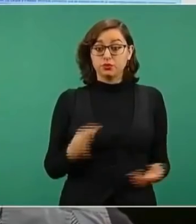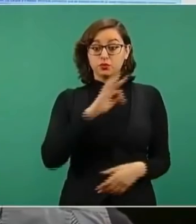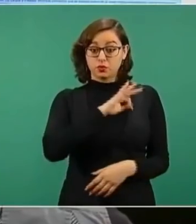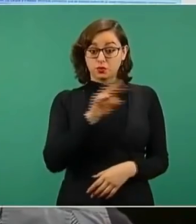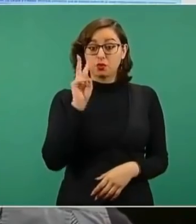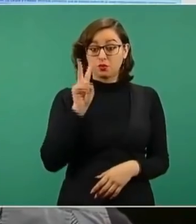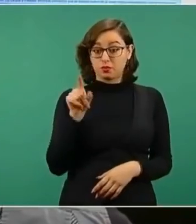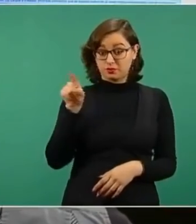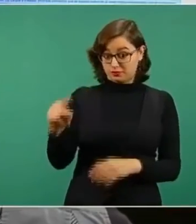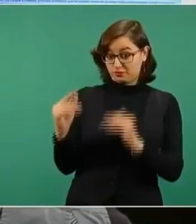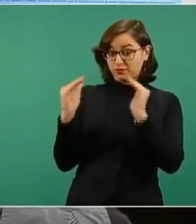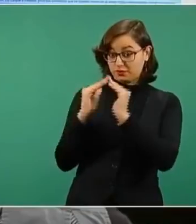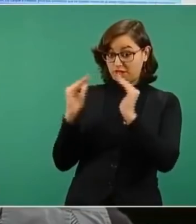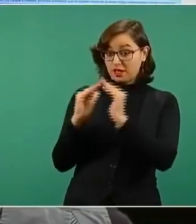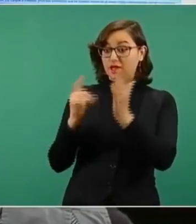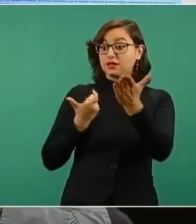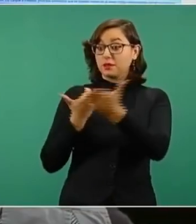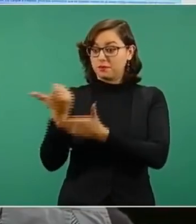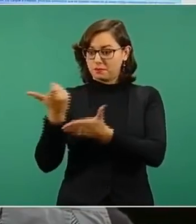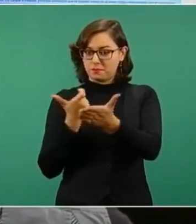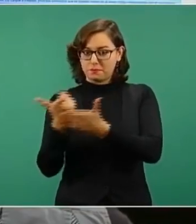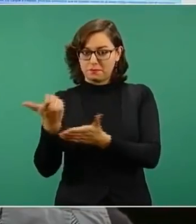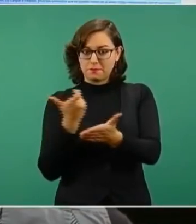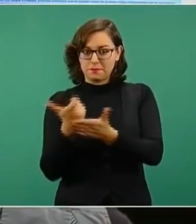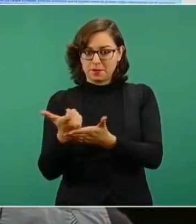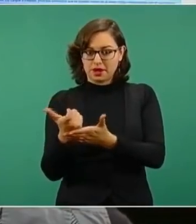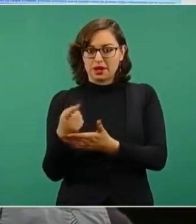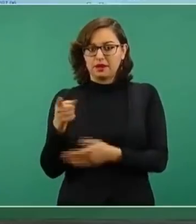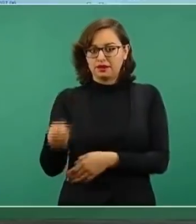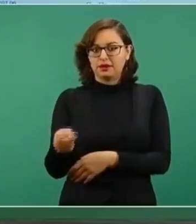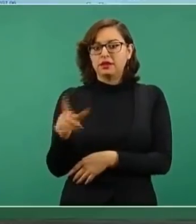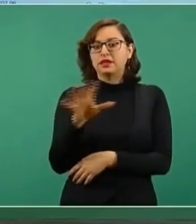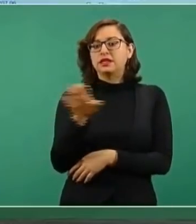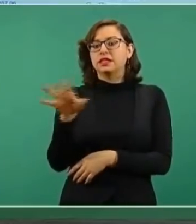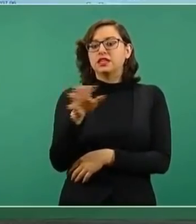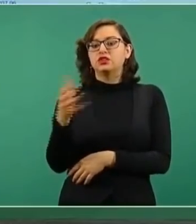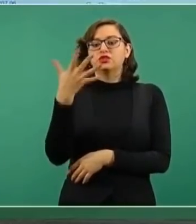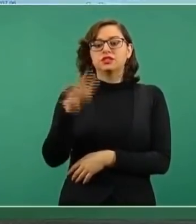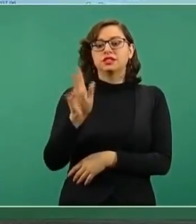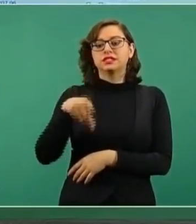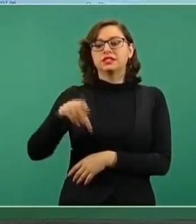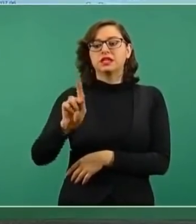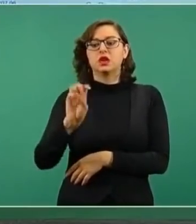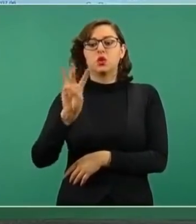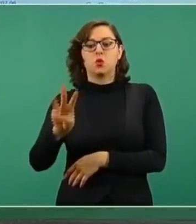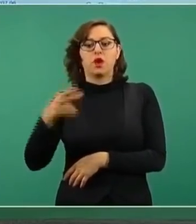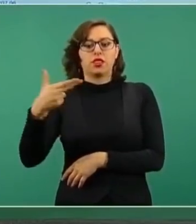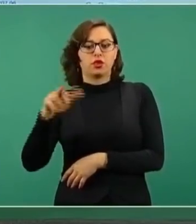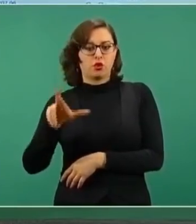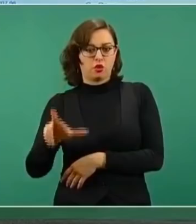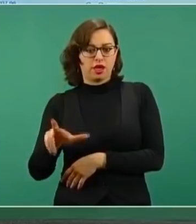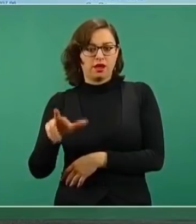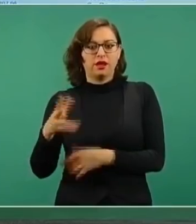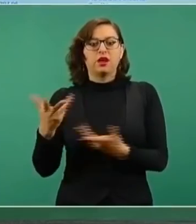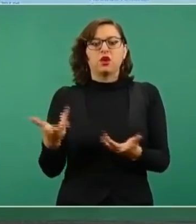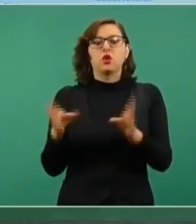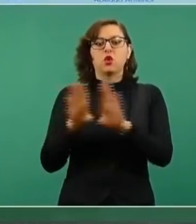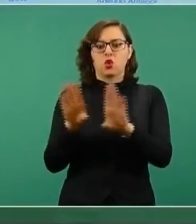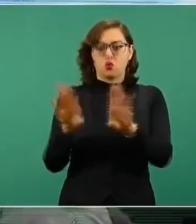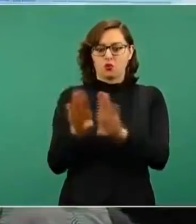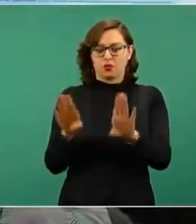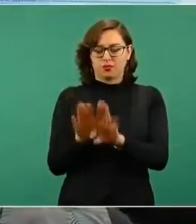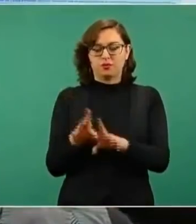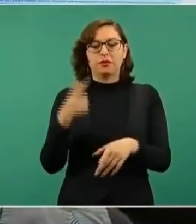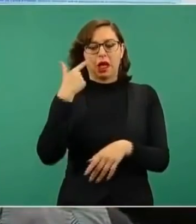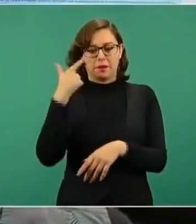lo que pagaría este hogar con esto mismo, con los 510 kilowatt horas. Vamos a tomar en cuenta esa misma cantidad y vamos a ver